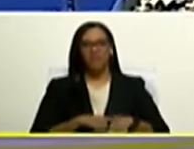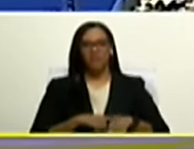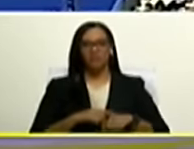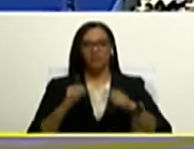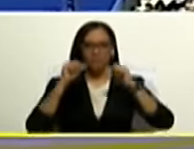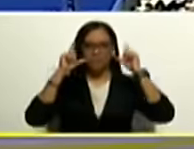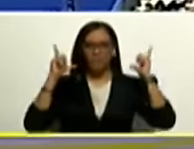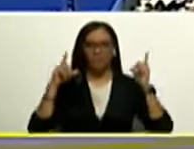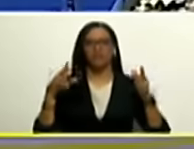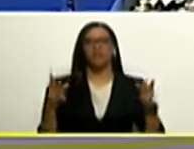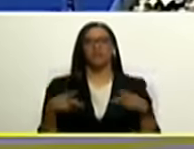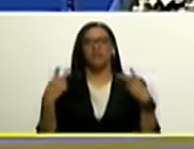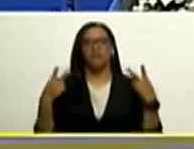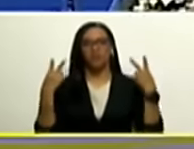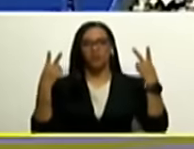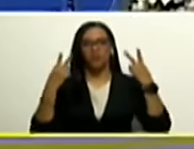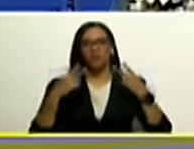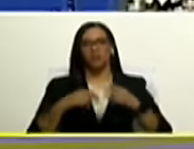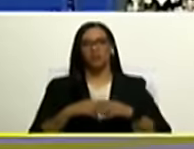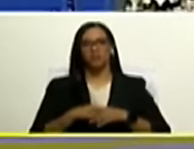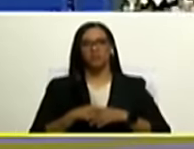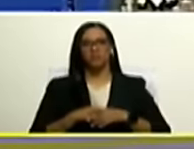de las glorias y las batallas